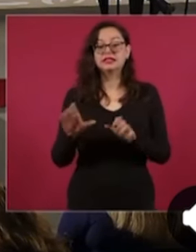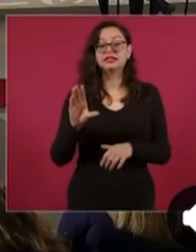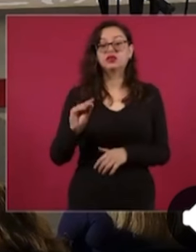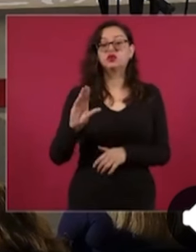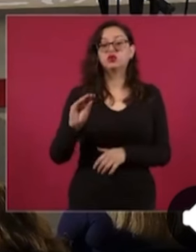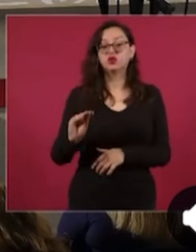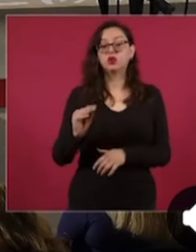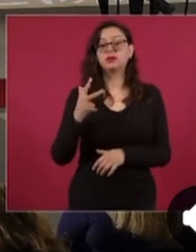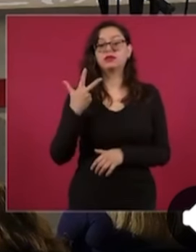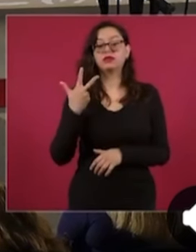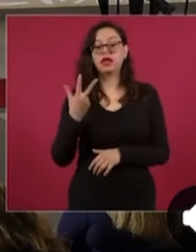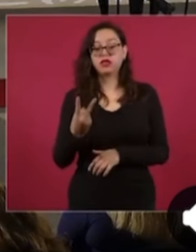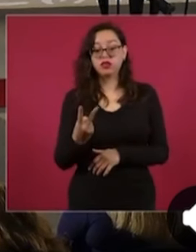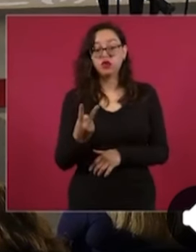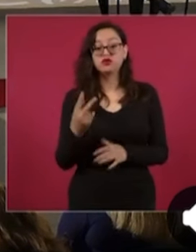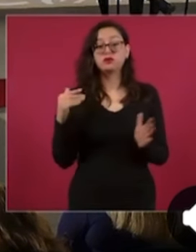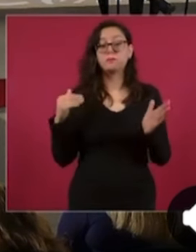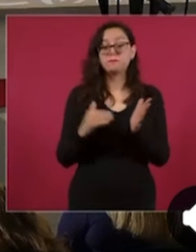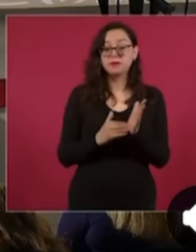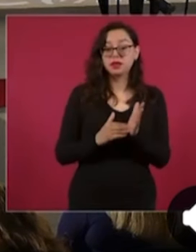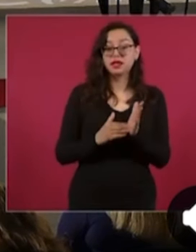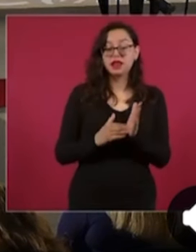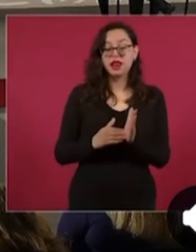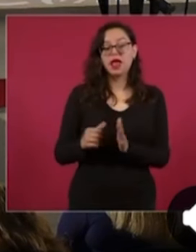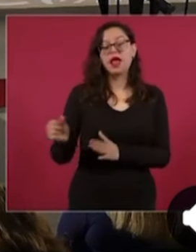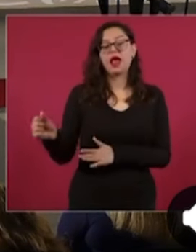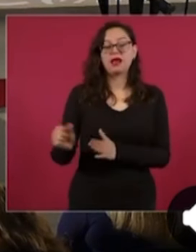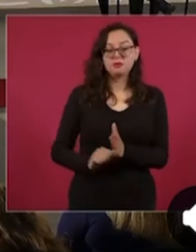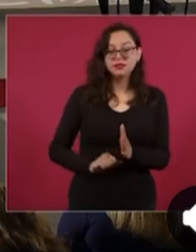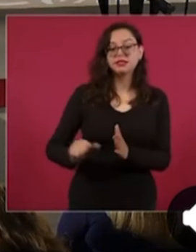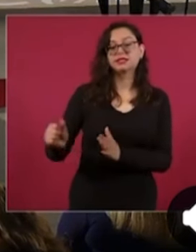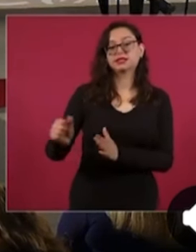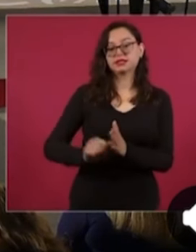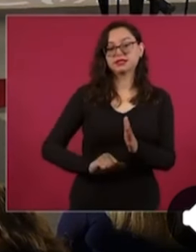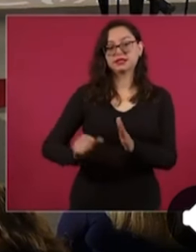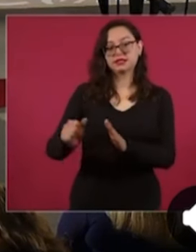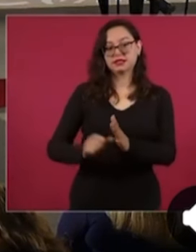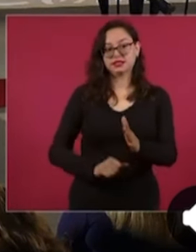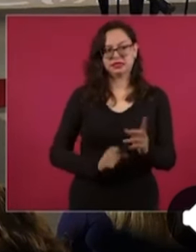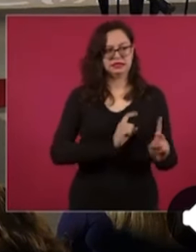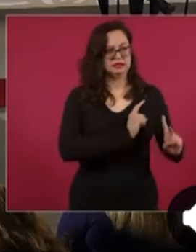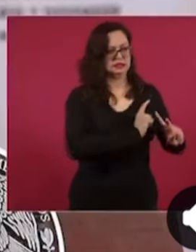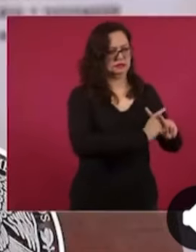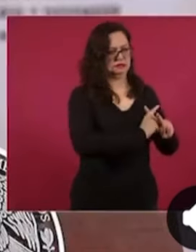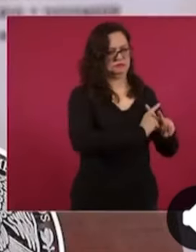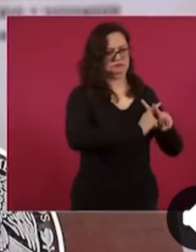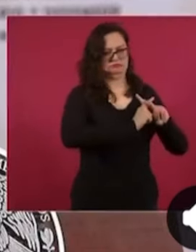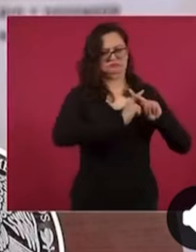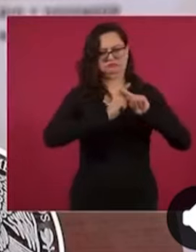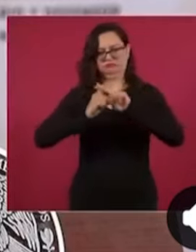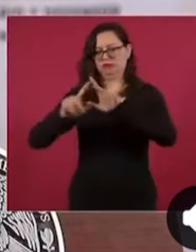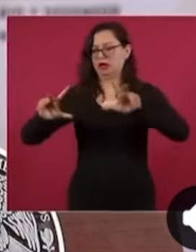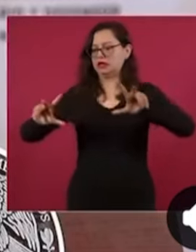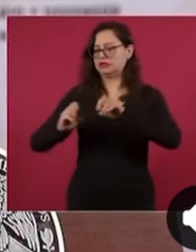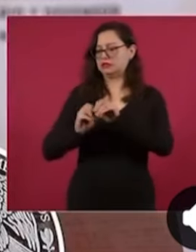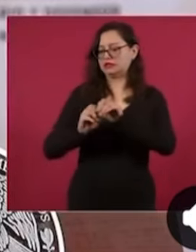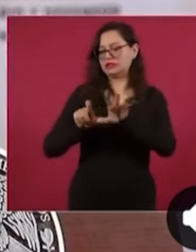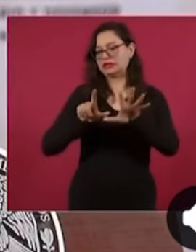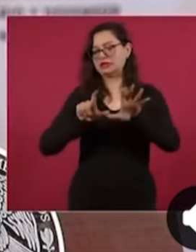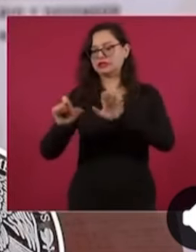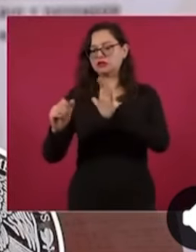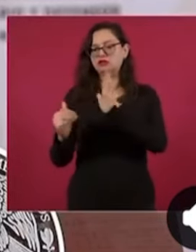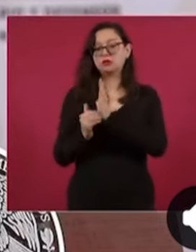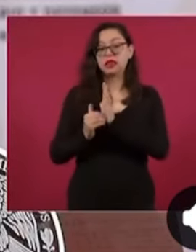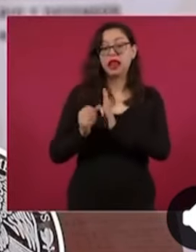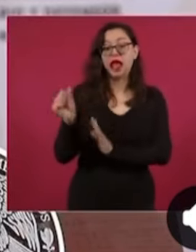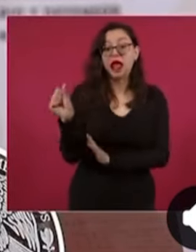792,000 pesos mensuales. Esto es lo que gana un ministro de la Corte. Díganme ustedes si no les parece